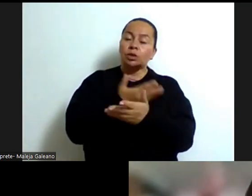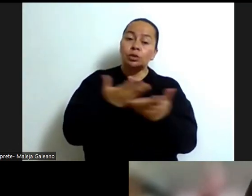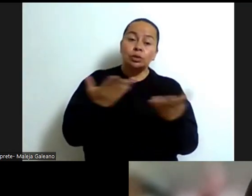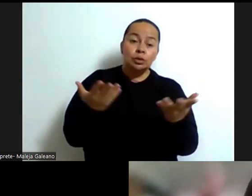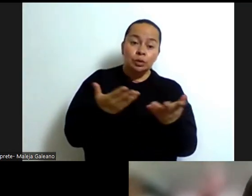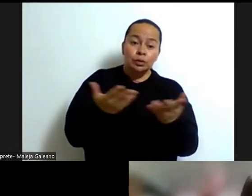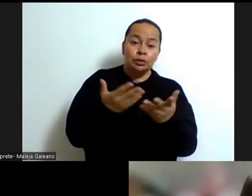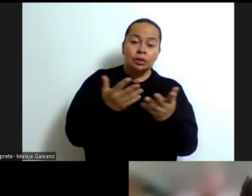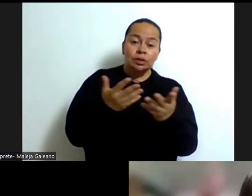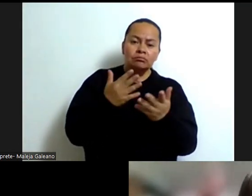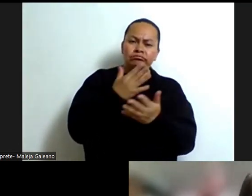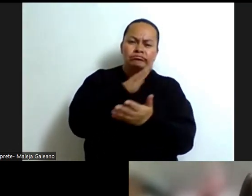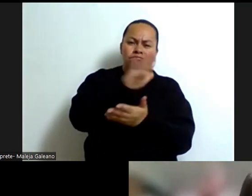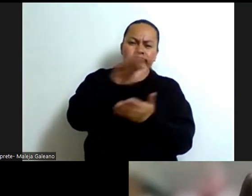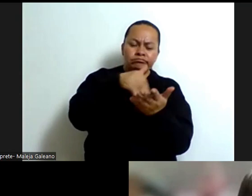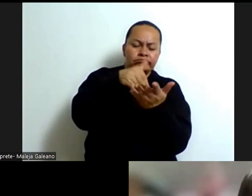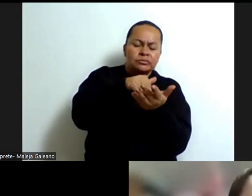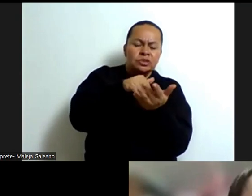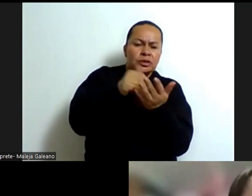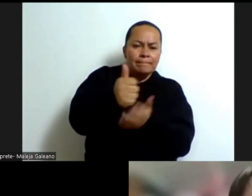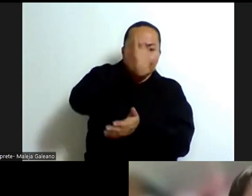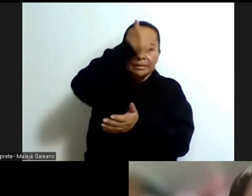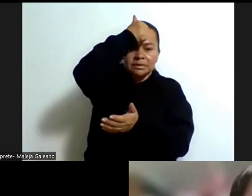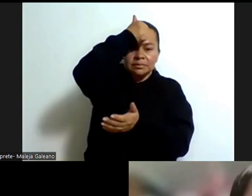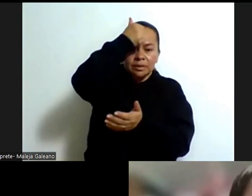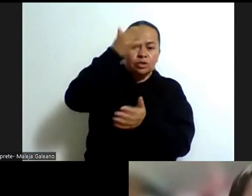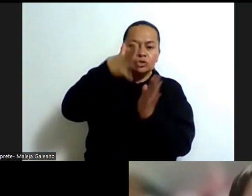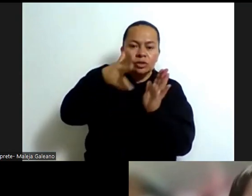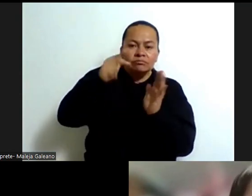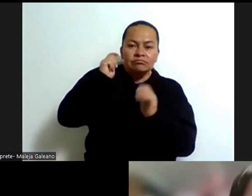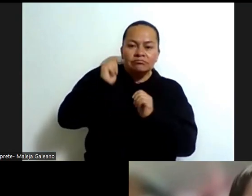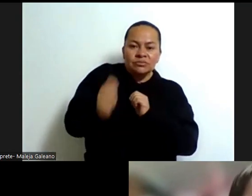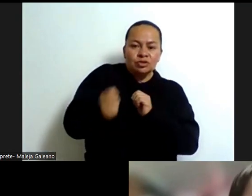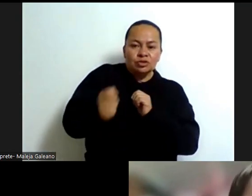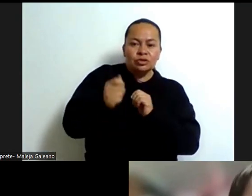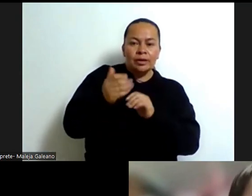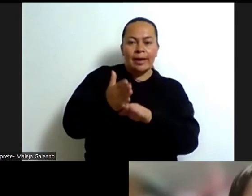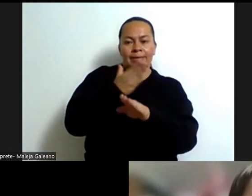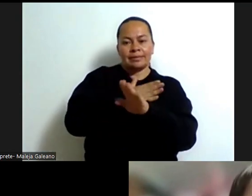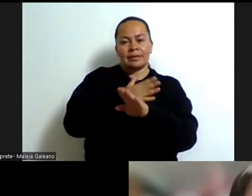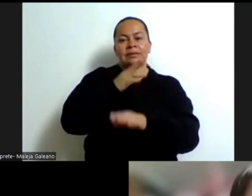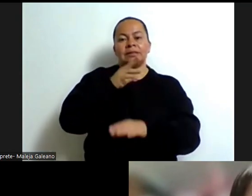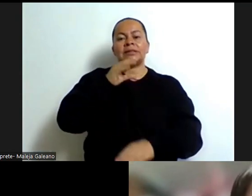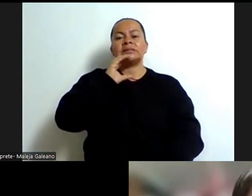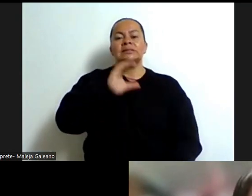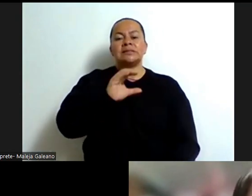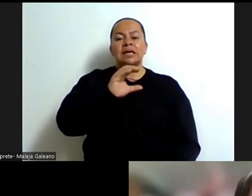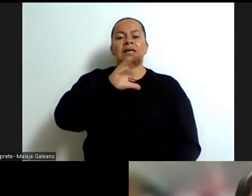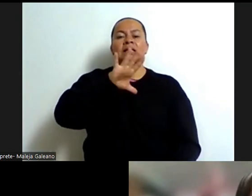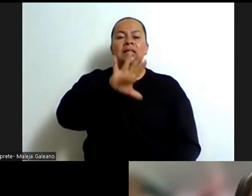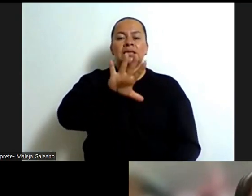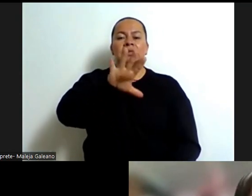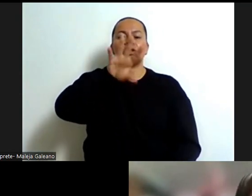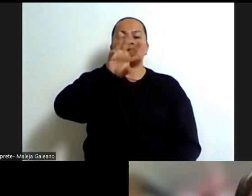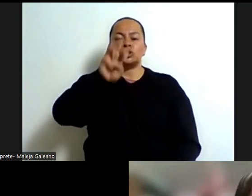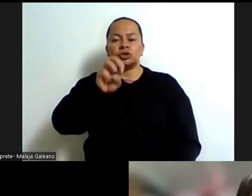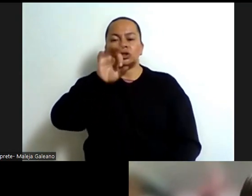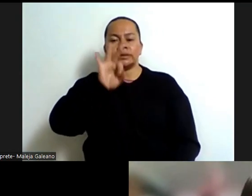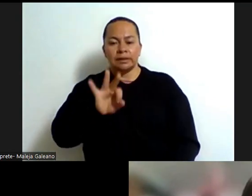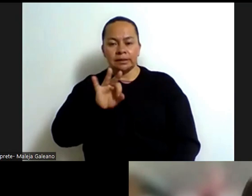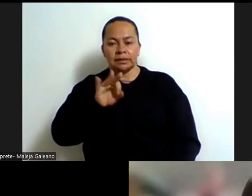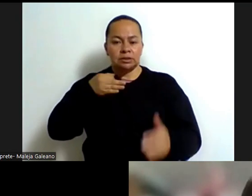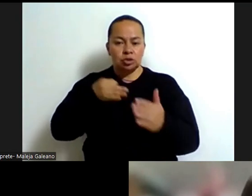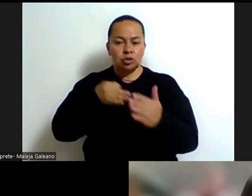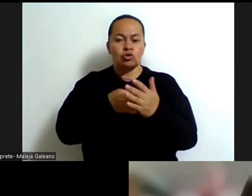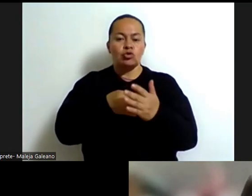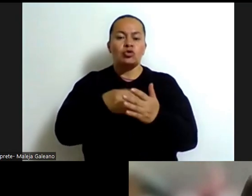esencial es decir la corte constitucional no en la sentencia T no sienta